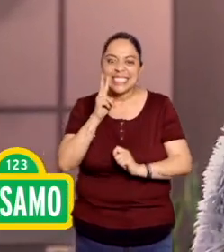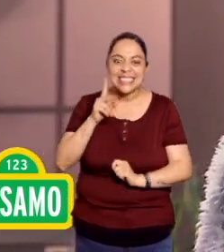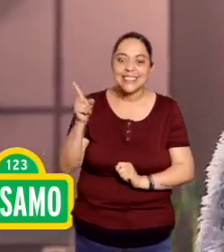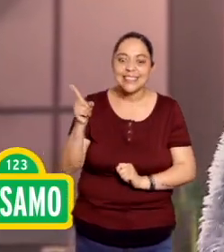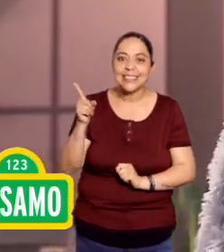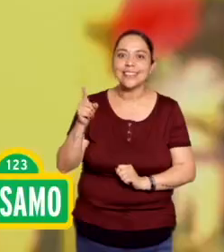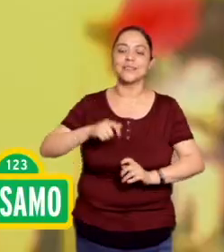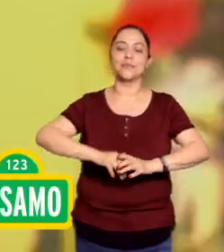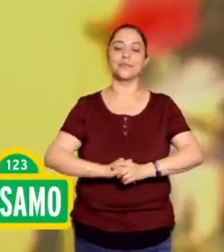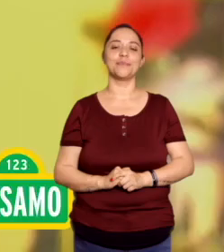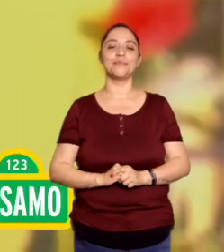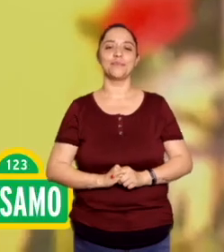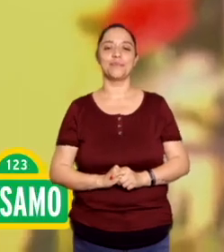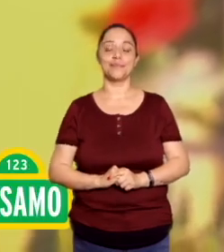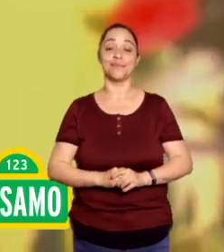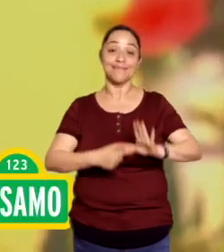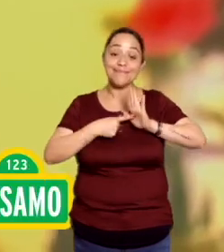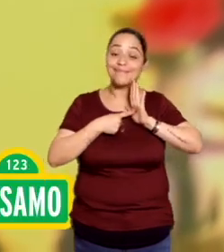será?